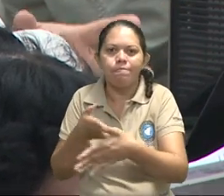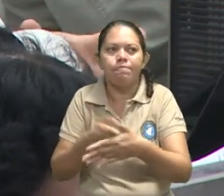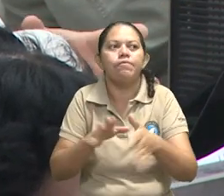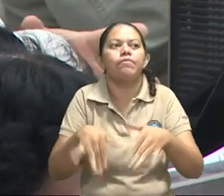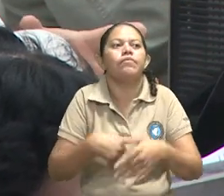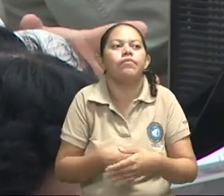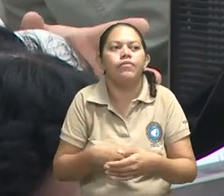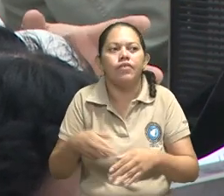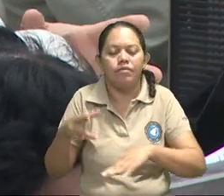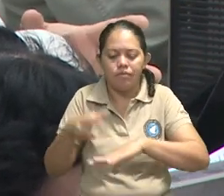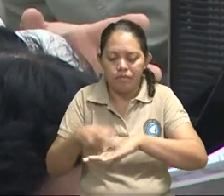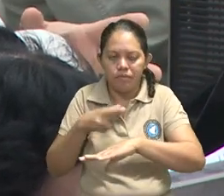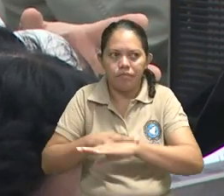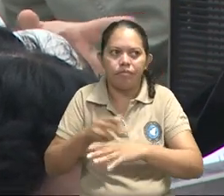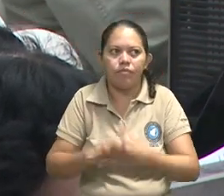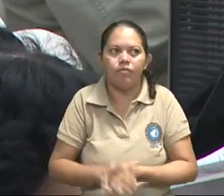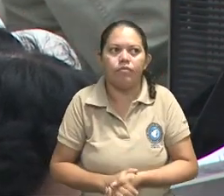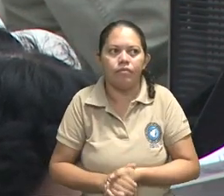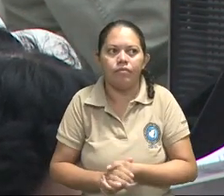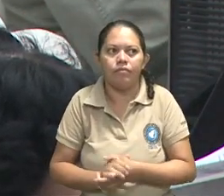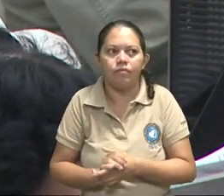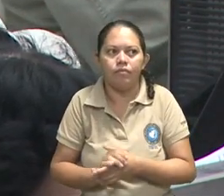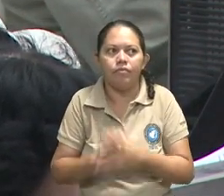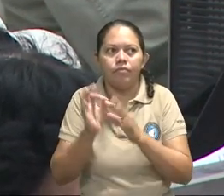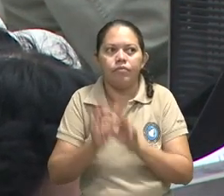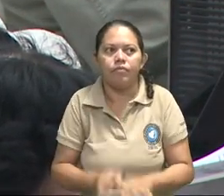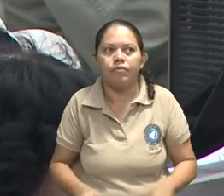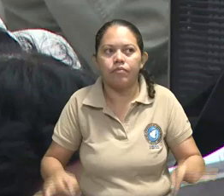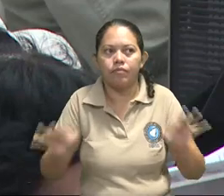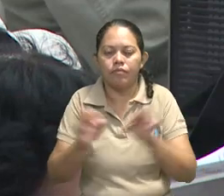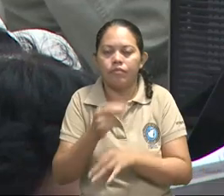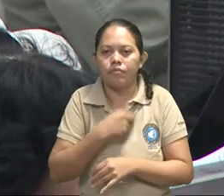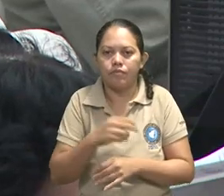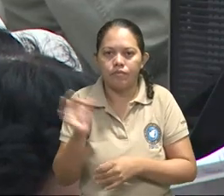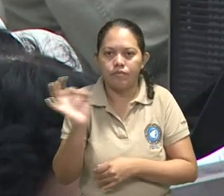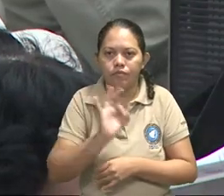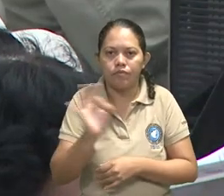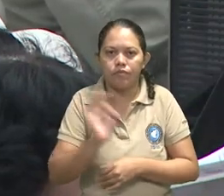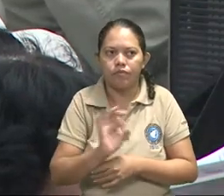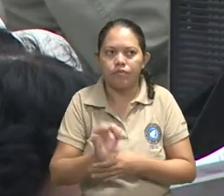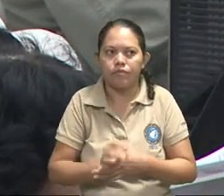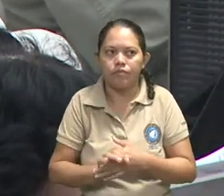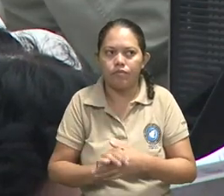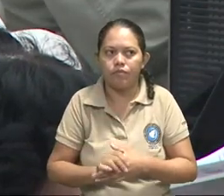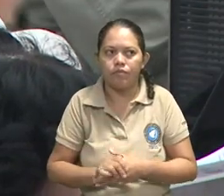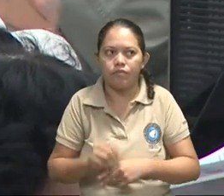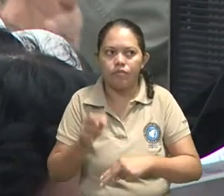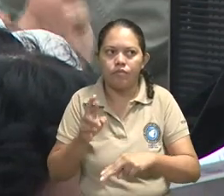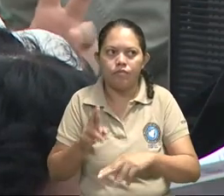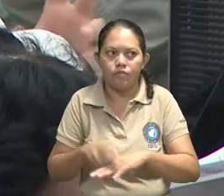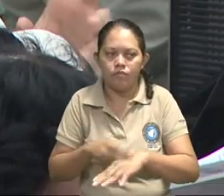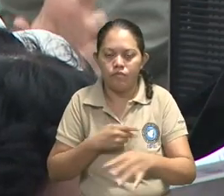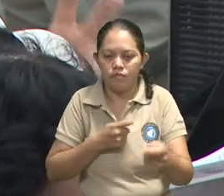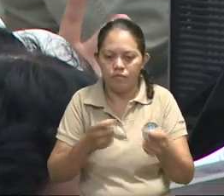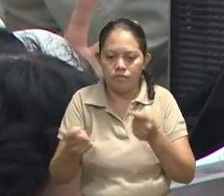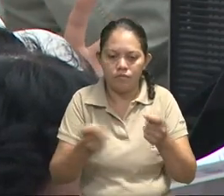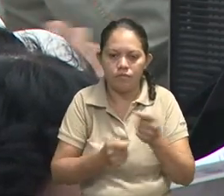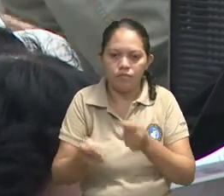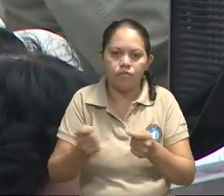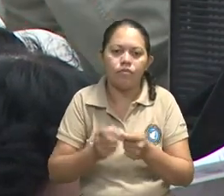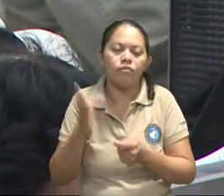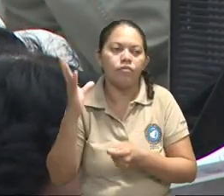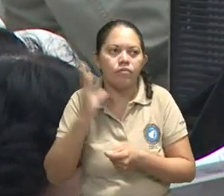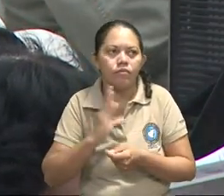las normativas. Entonces, con esta facultad que se llama regulación